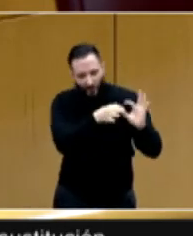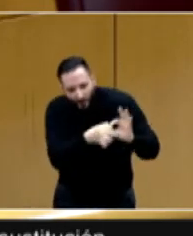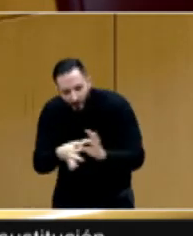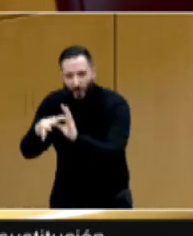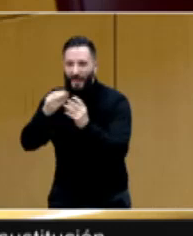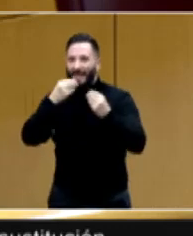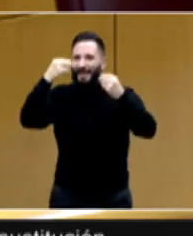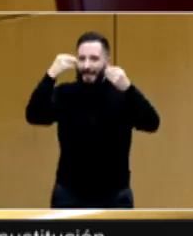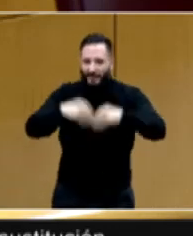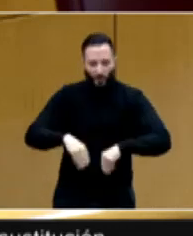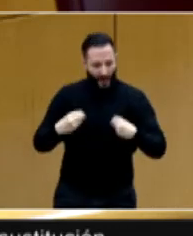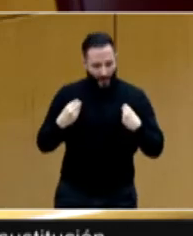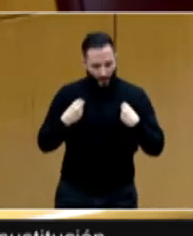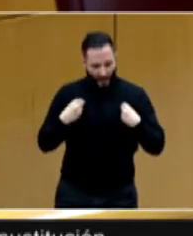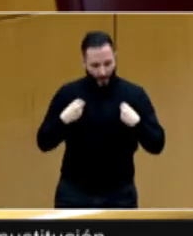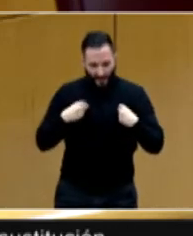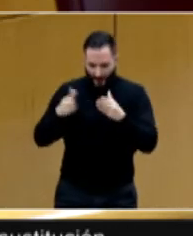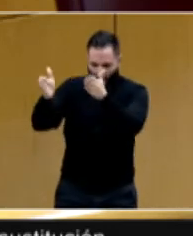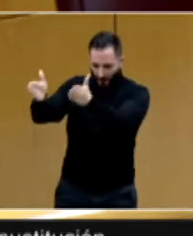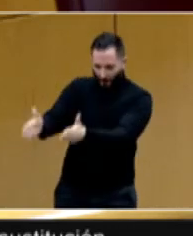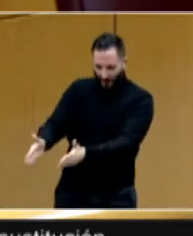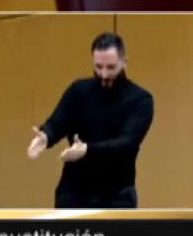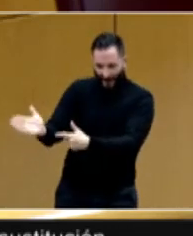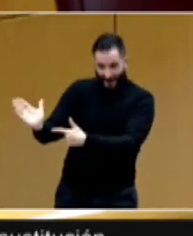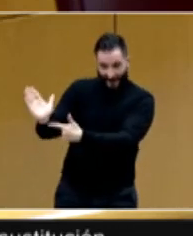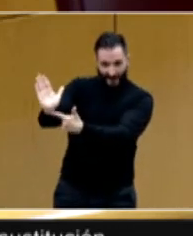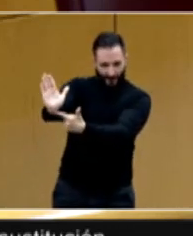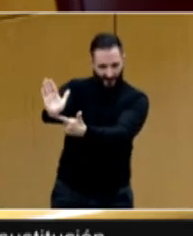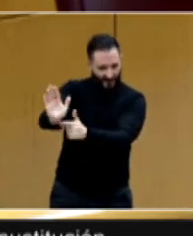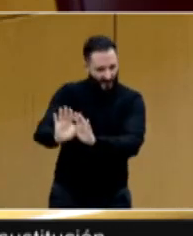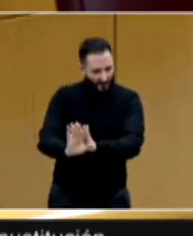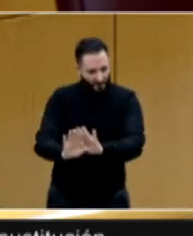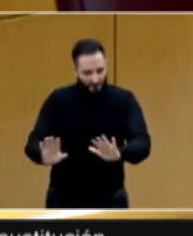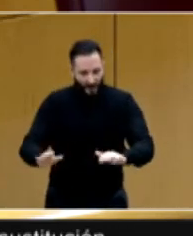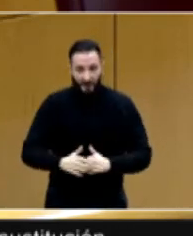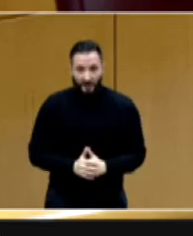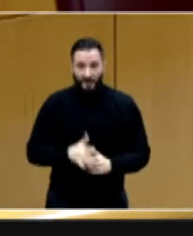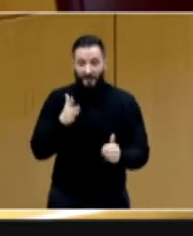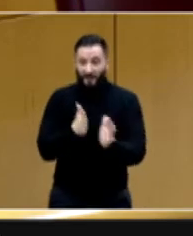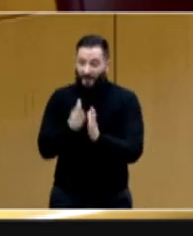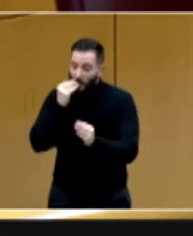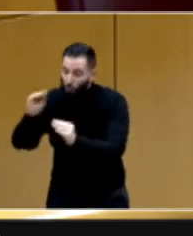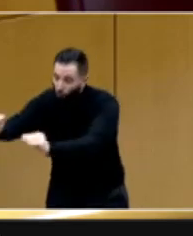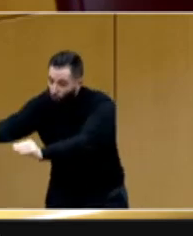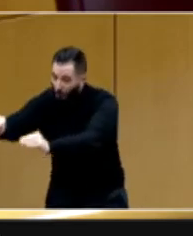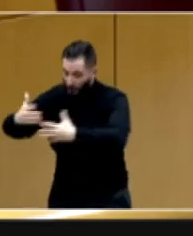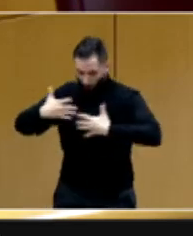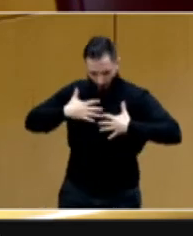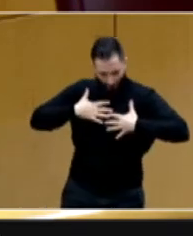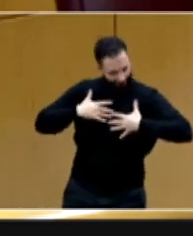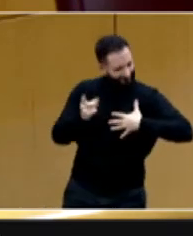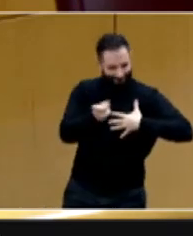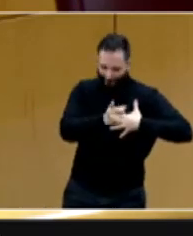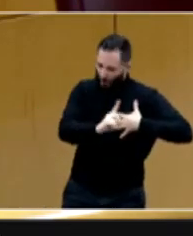la historia de vida de la persona representada que no es sustituir a la persona sino